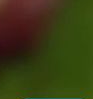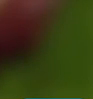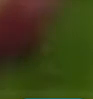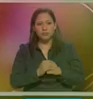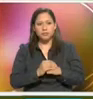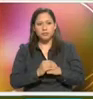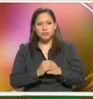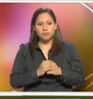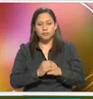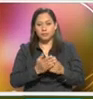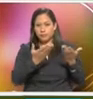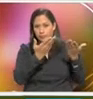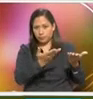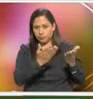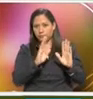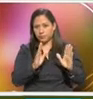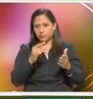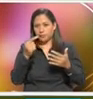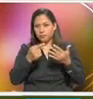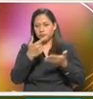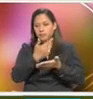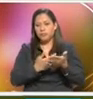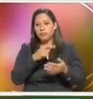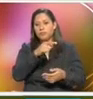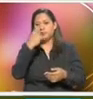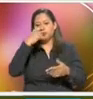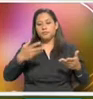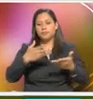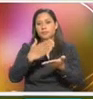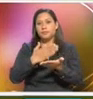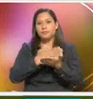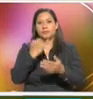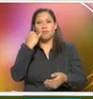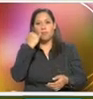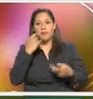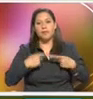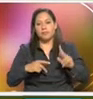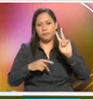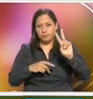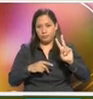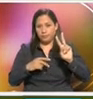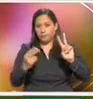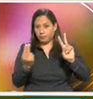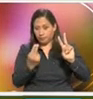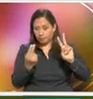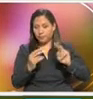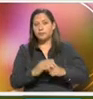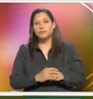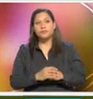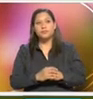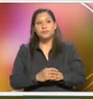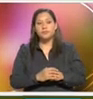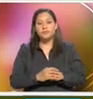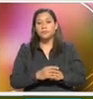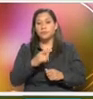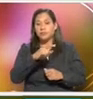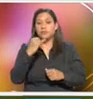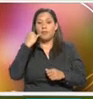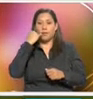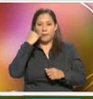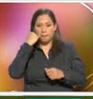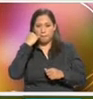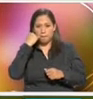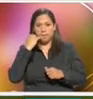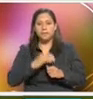Ahí están apareciendo ya los ingredientes para esta ensalada de espinaca que es para 2 personas. Y vamos a necesitar 4 tazas de